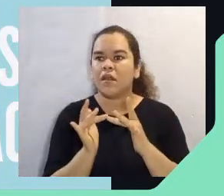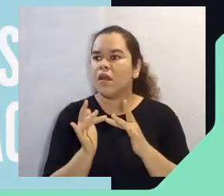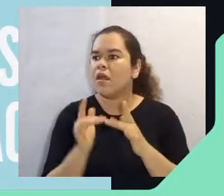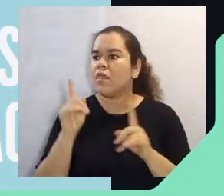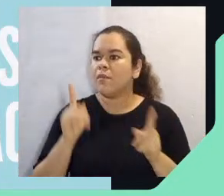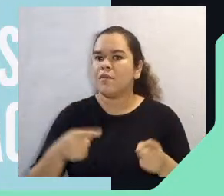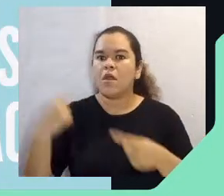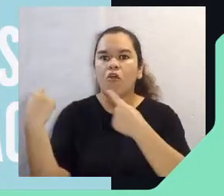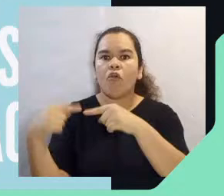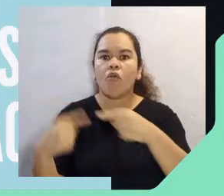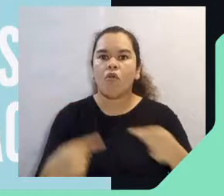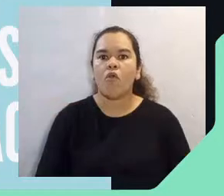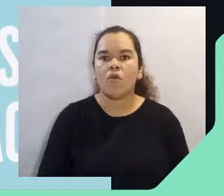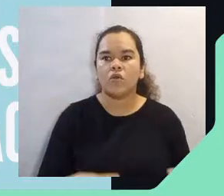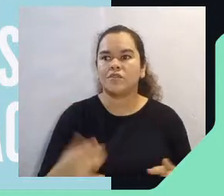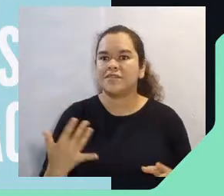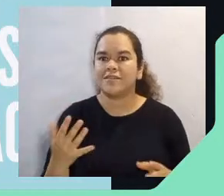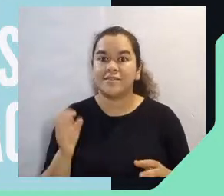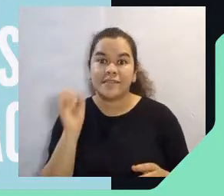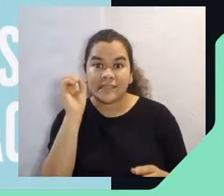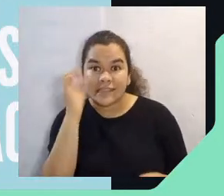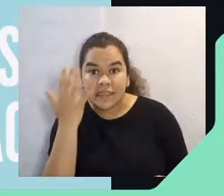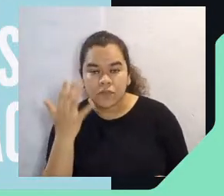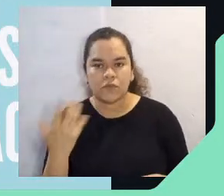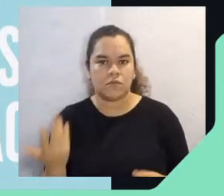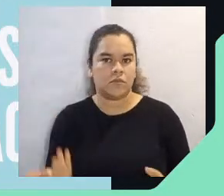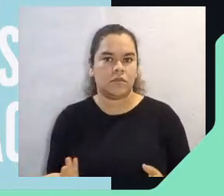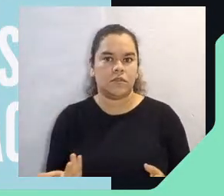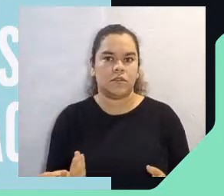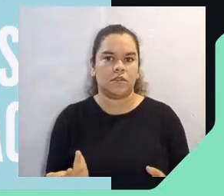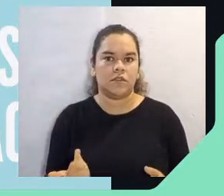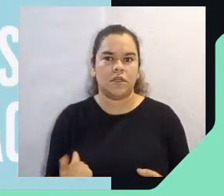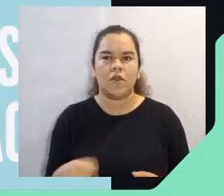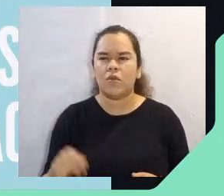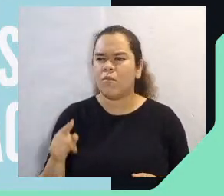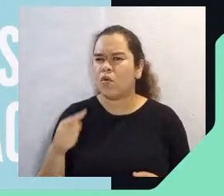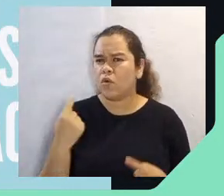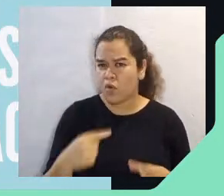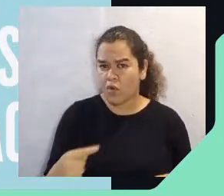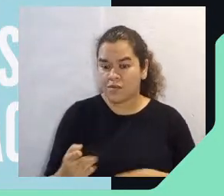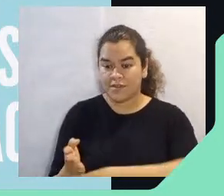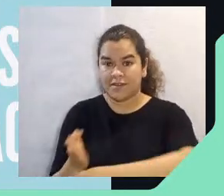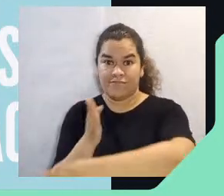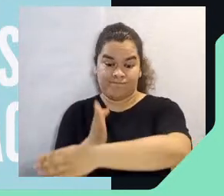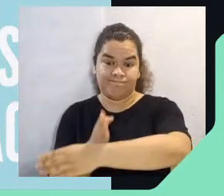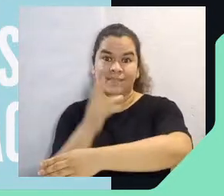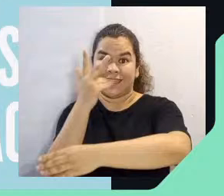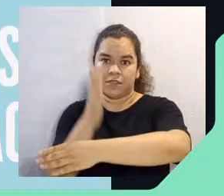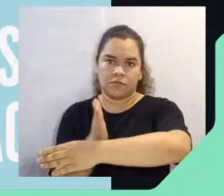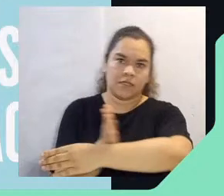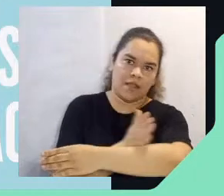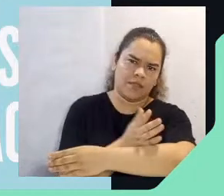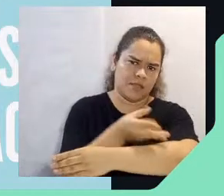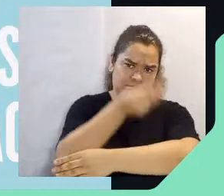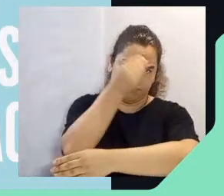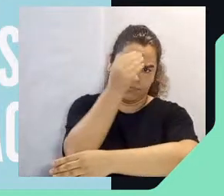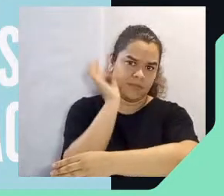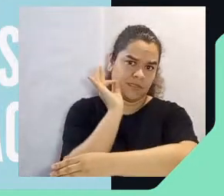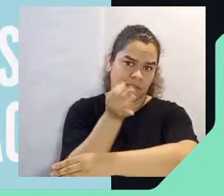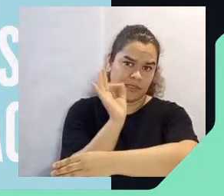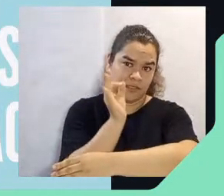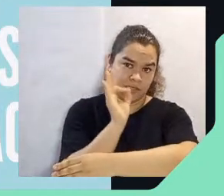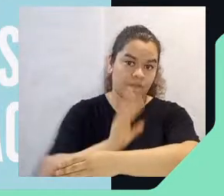productos tecnológicos, ya con el conocimiento adquirido, el desarrollo de software aplicado